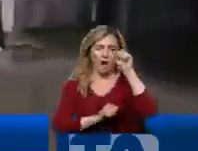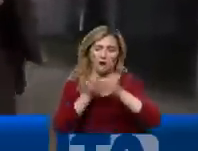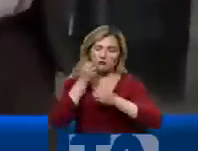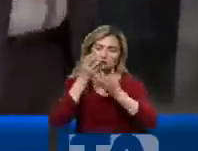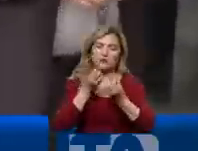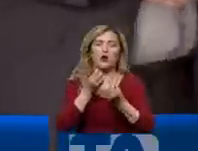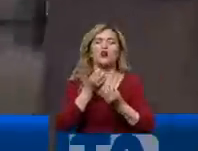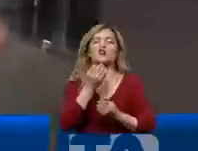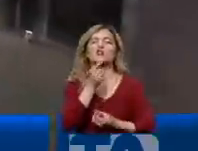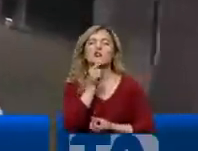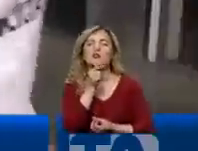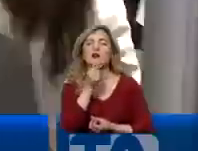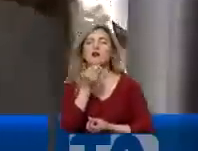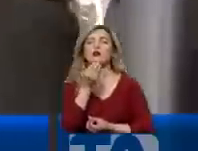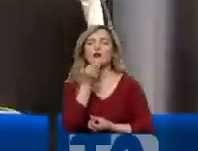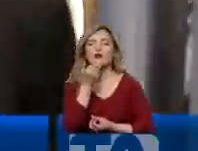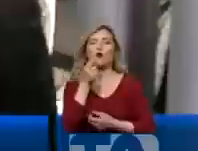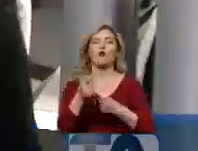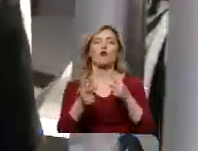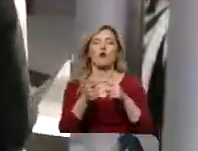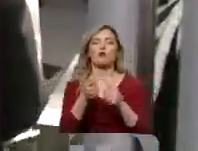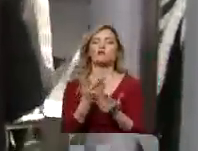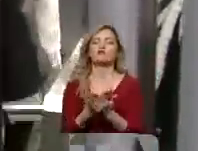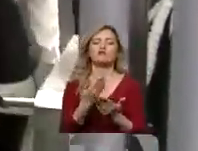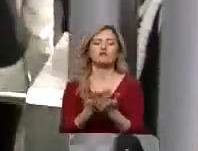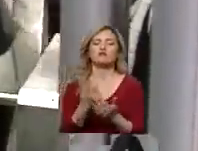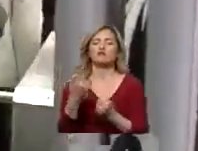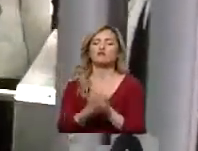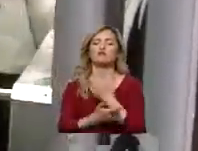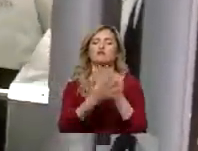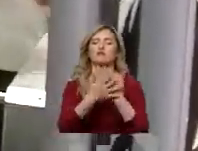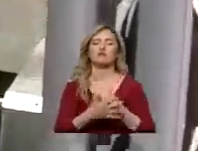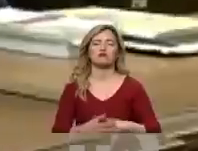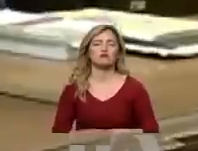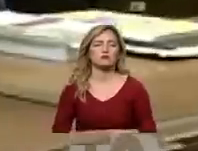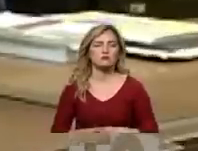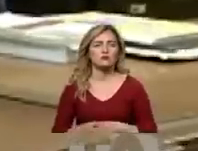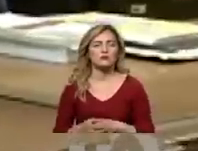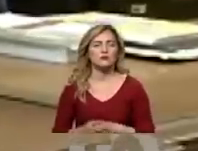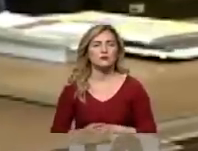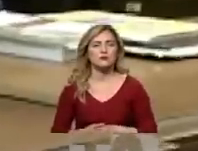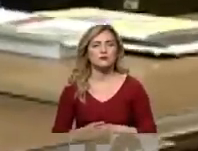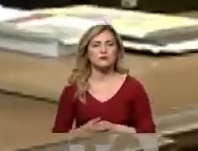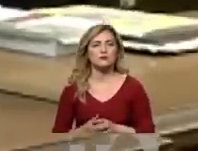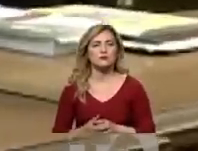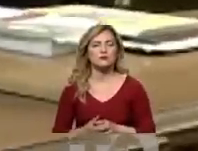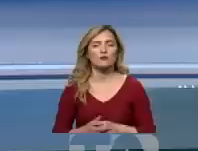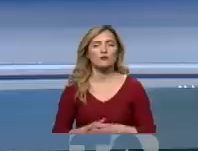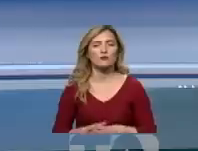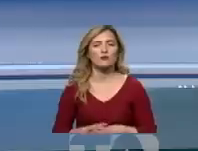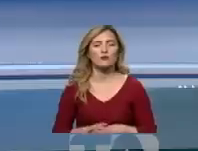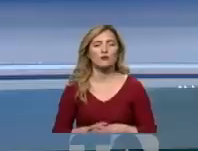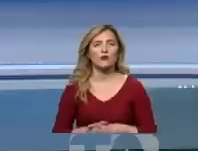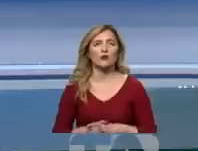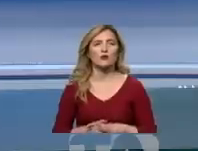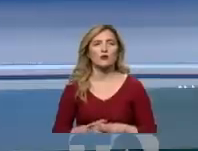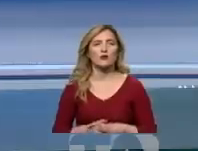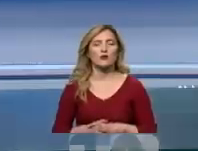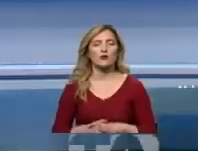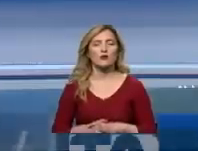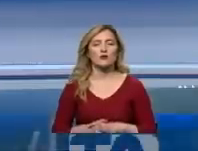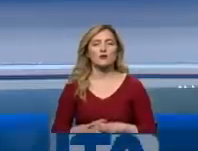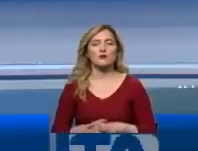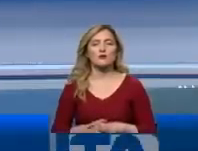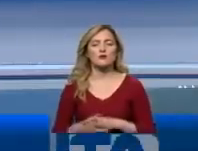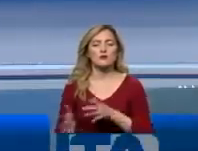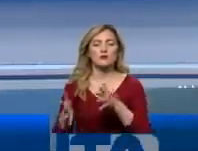y cuándo se exigían las sentencias. En Quito, Fausto Yepes, 24 horas. Los